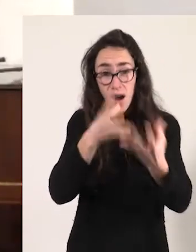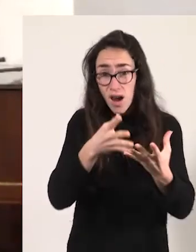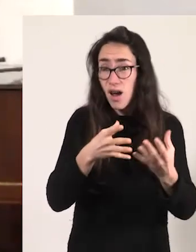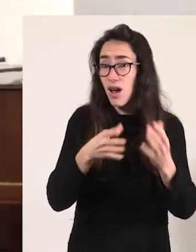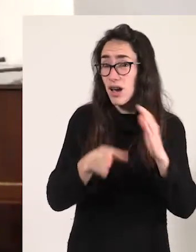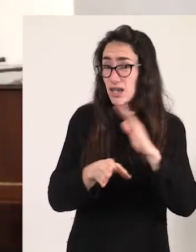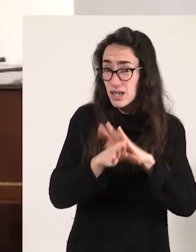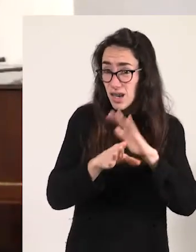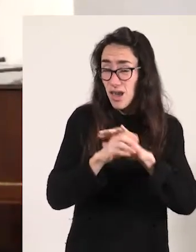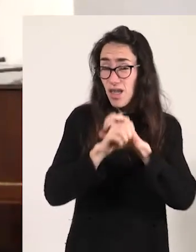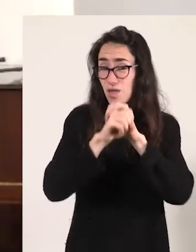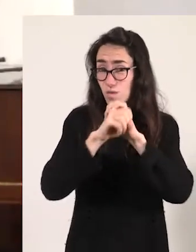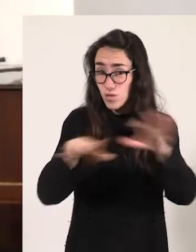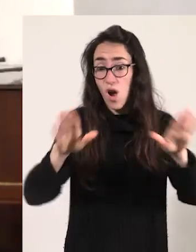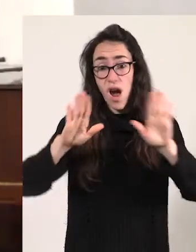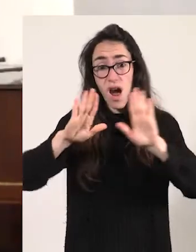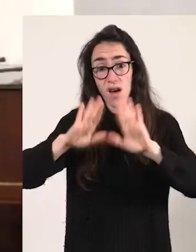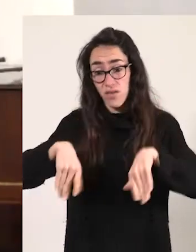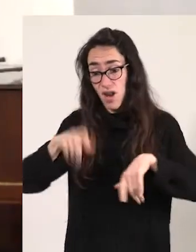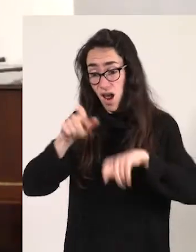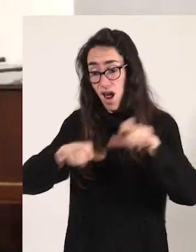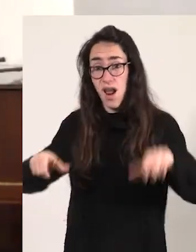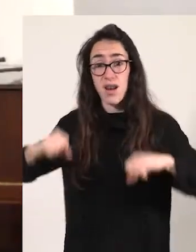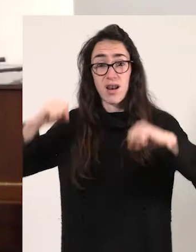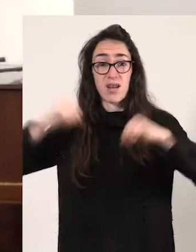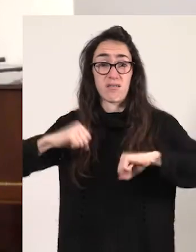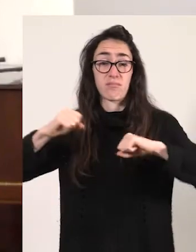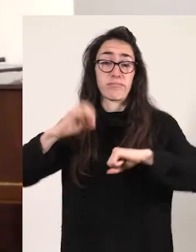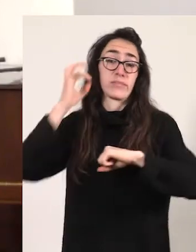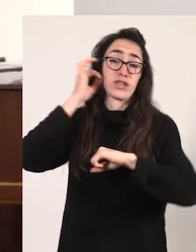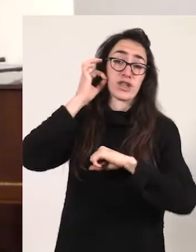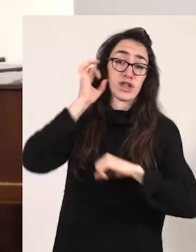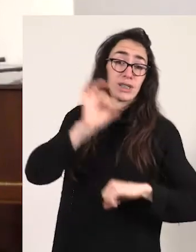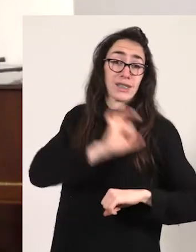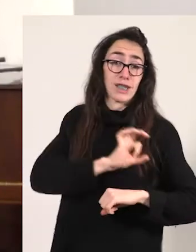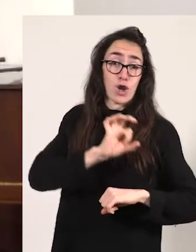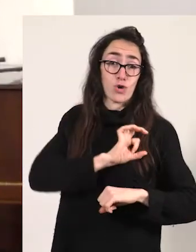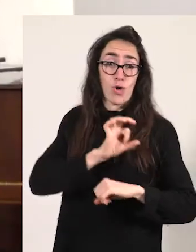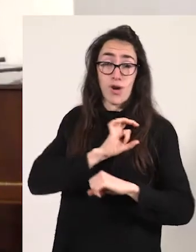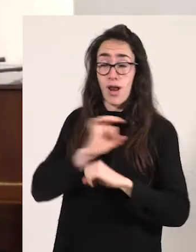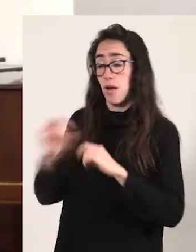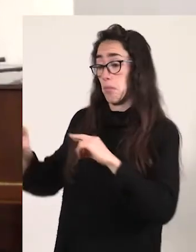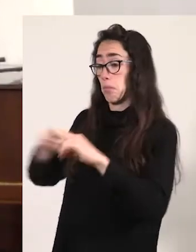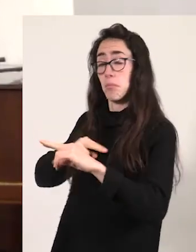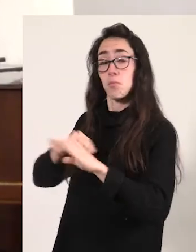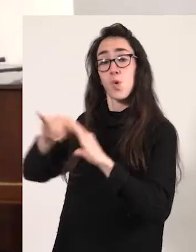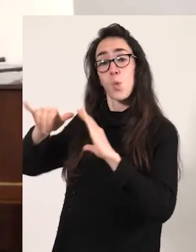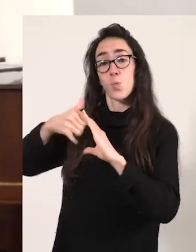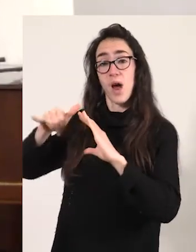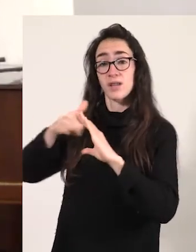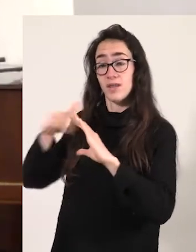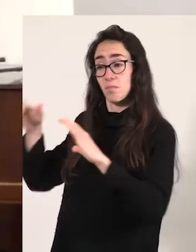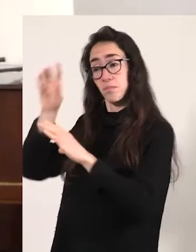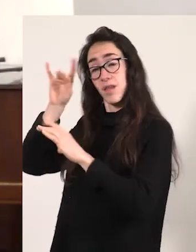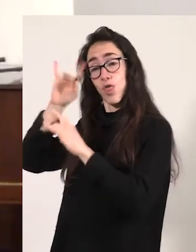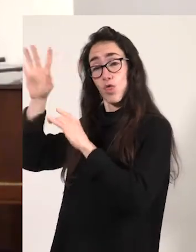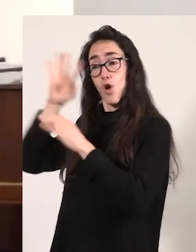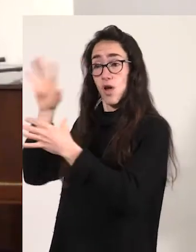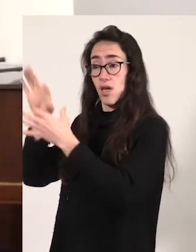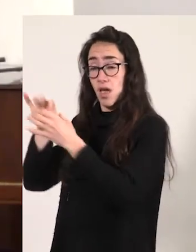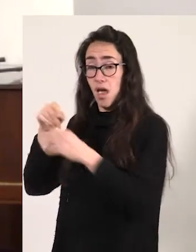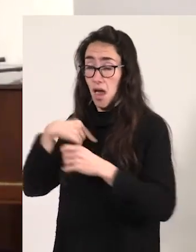las contrasten publicaciones específicas, ¿tú crees que esa señora que está ahí, que se entera por lo que le han mandado por WhatsApp personas que son